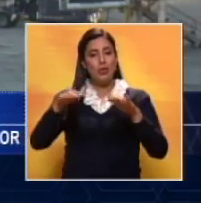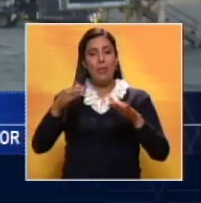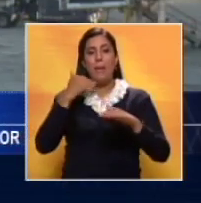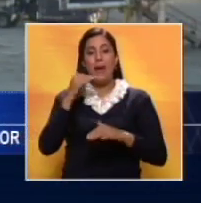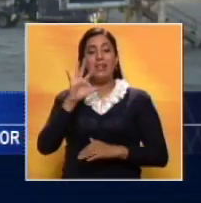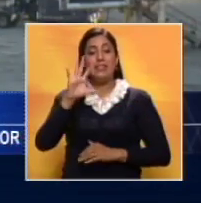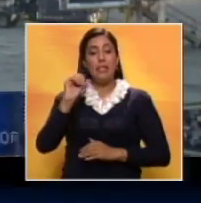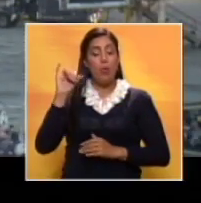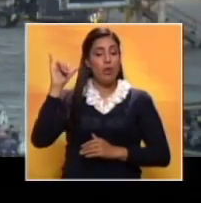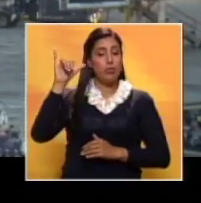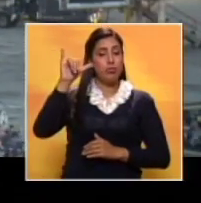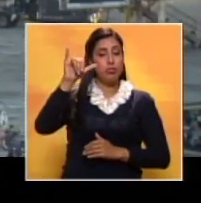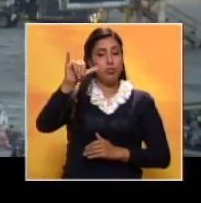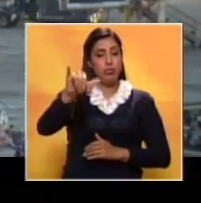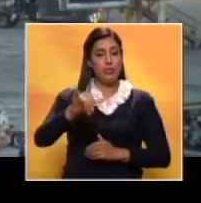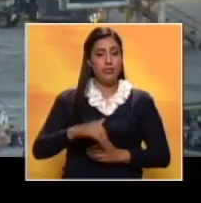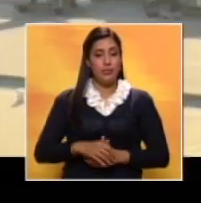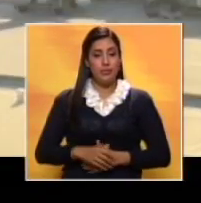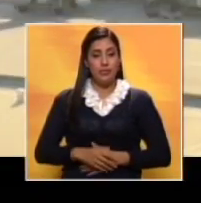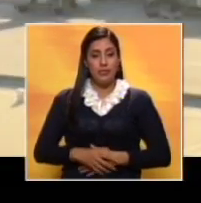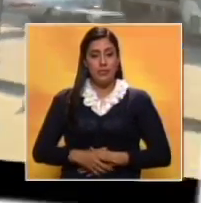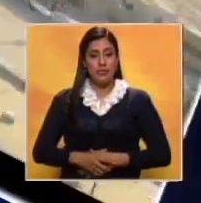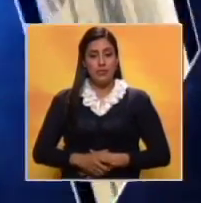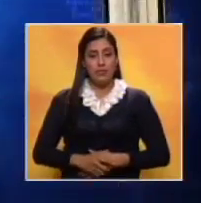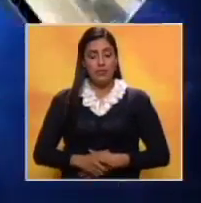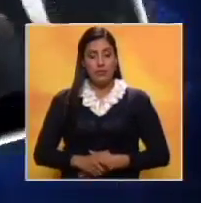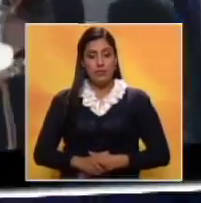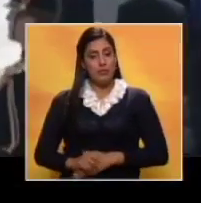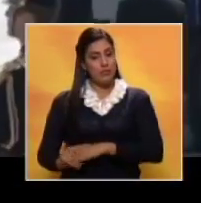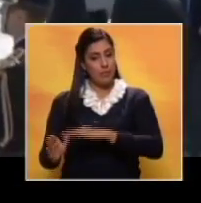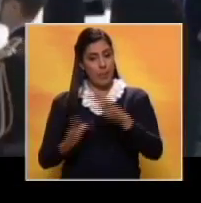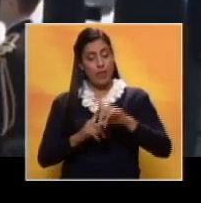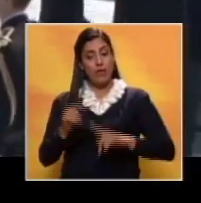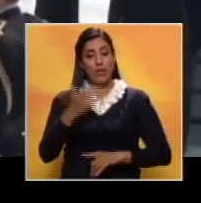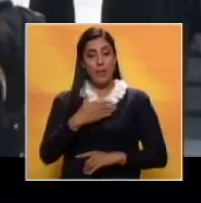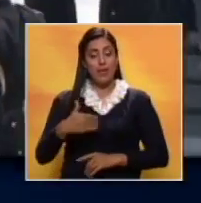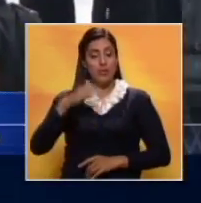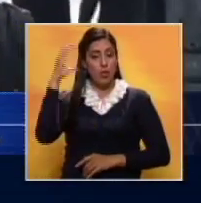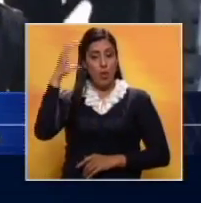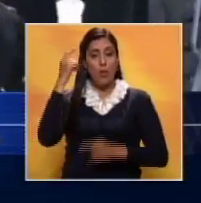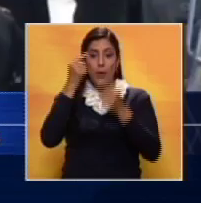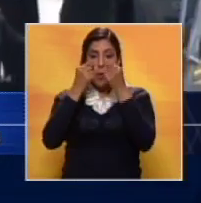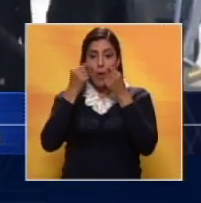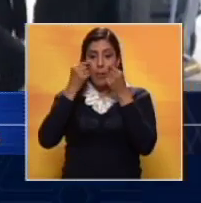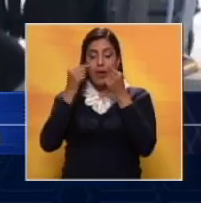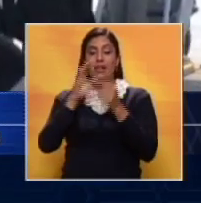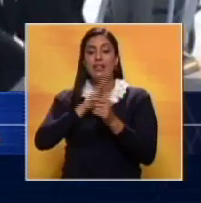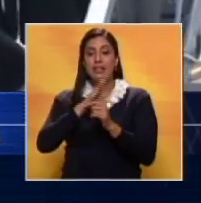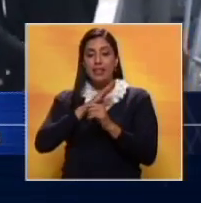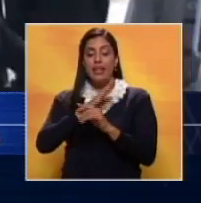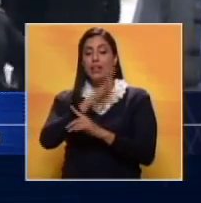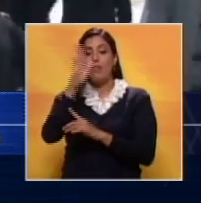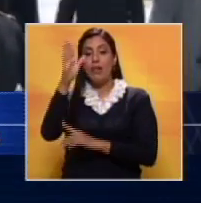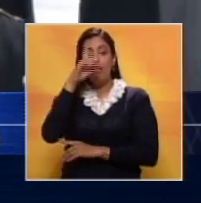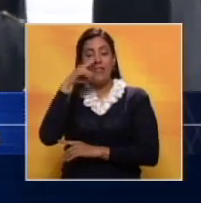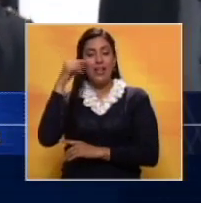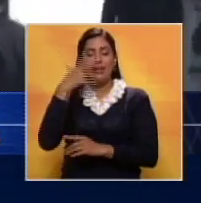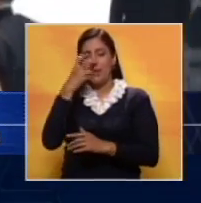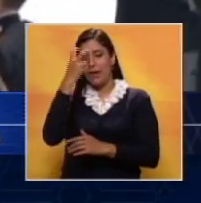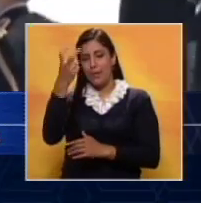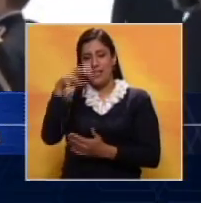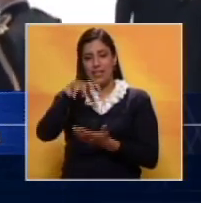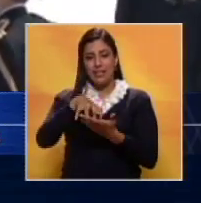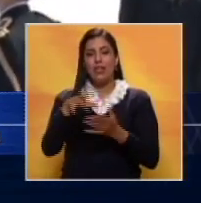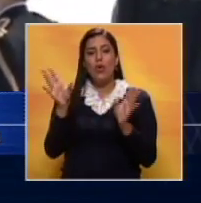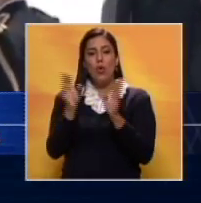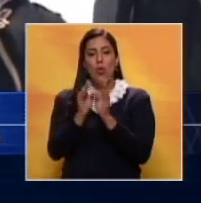casi 50 vuelos en Phoenix. El presidente de Colombia, Juan Manuel Santos, se encuentra en Francia para una visita de